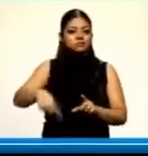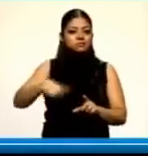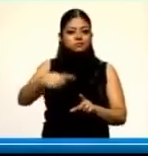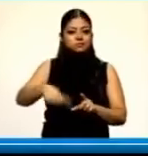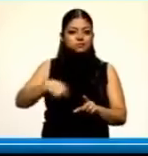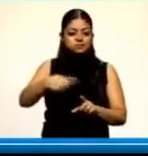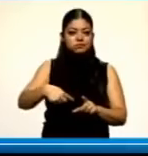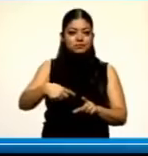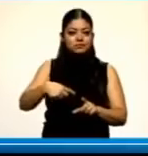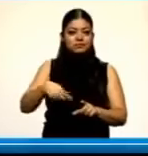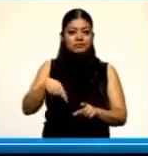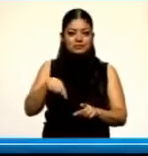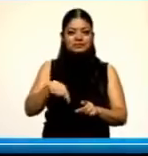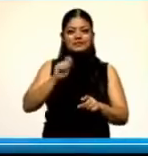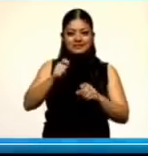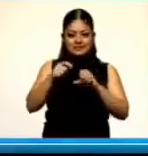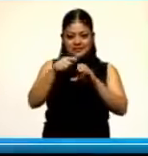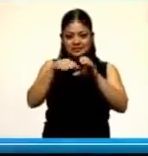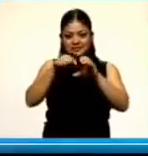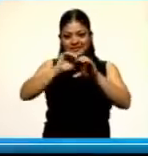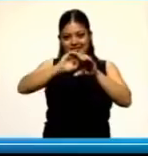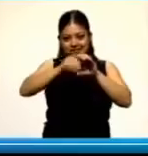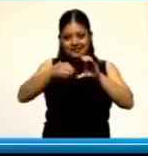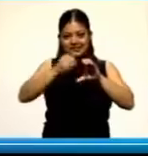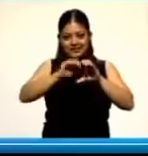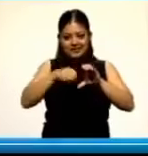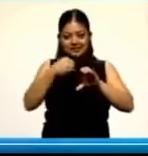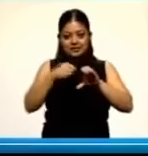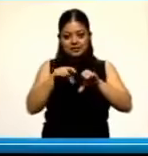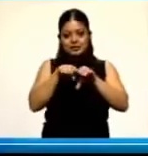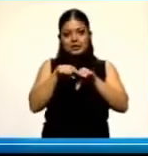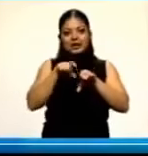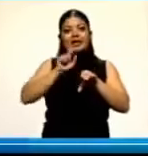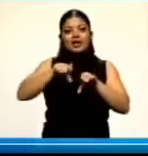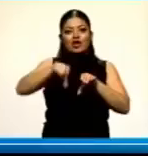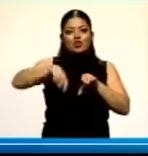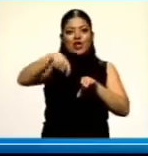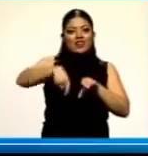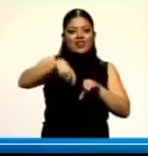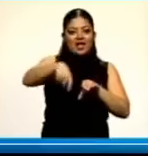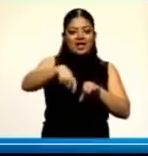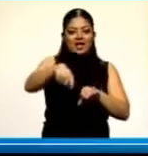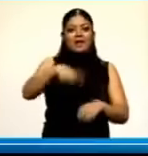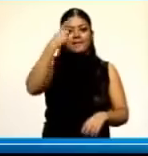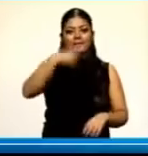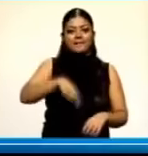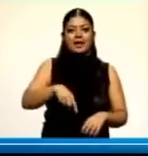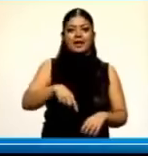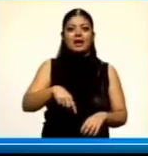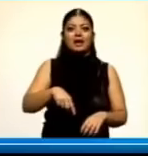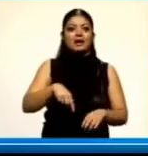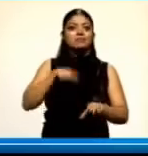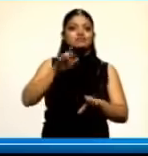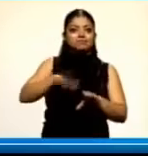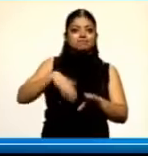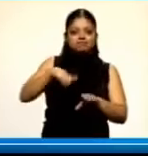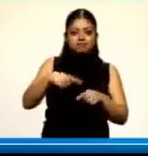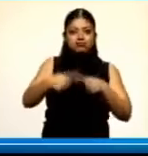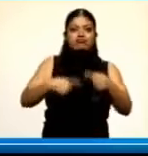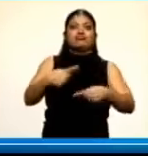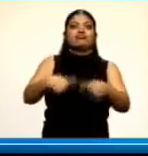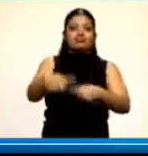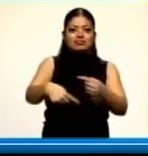uno el centro. Le hace una de las ruedas y para poder correr aquella cosa,